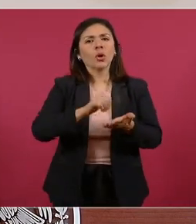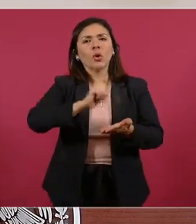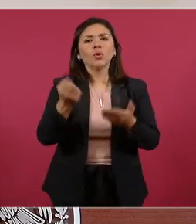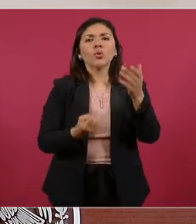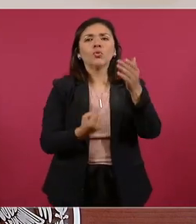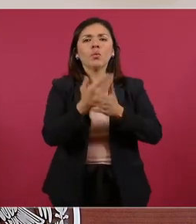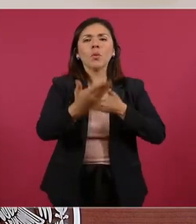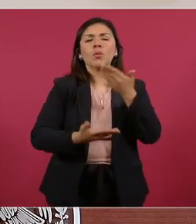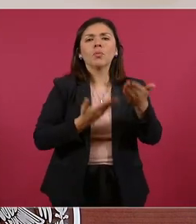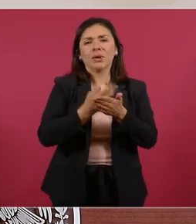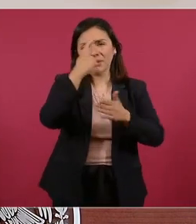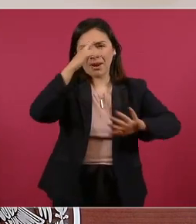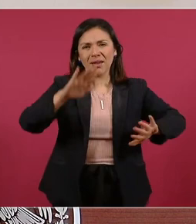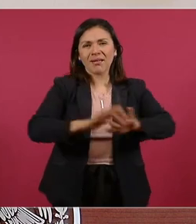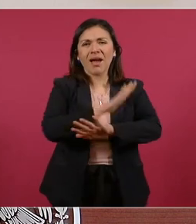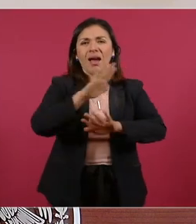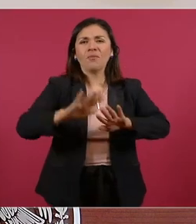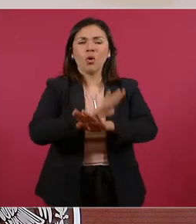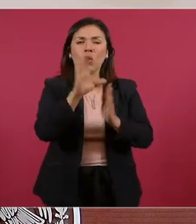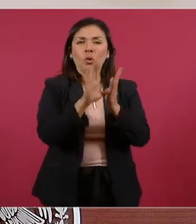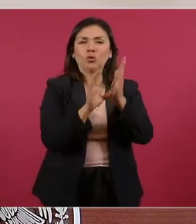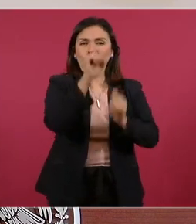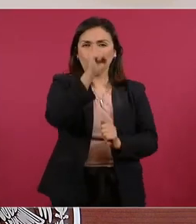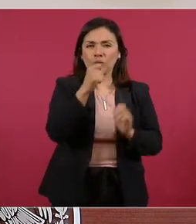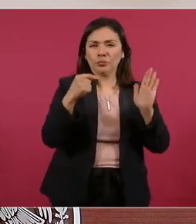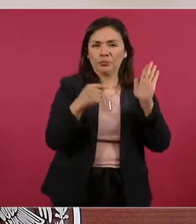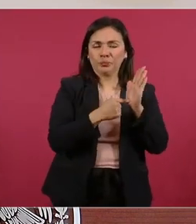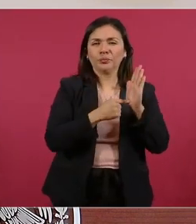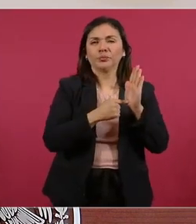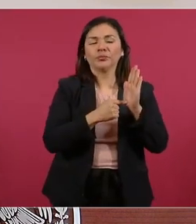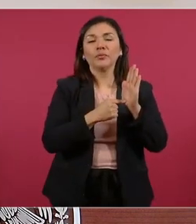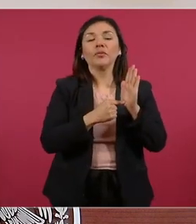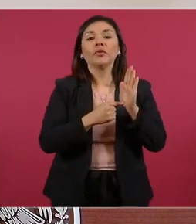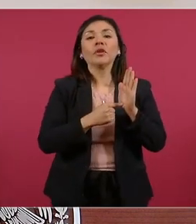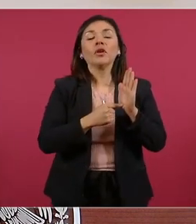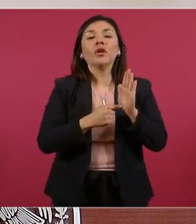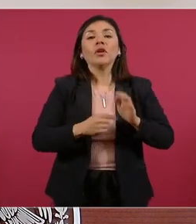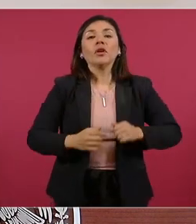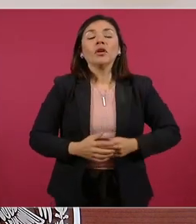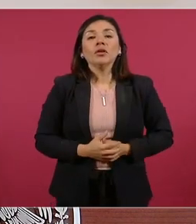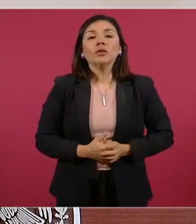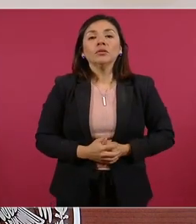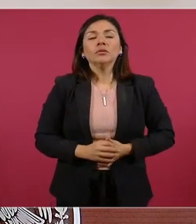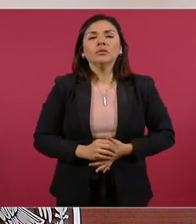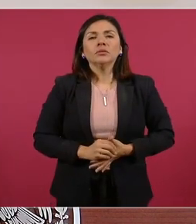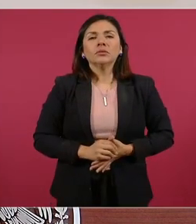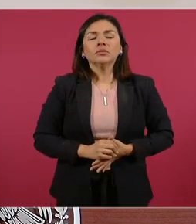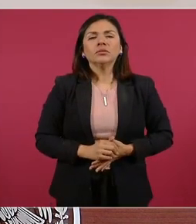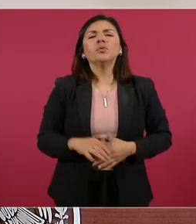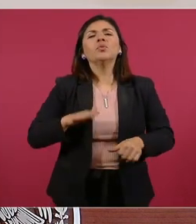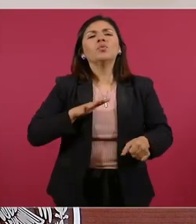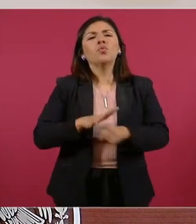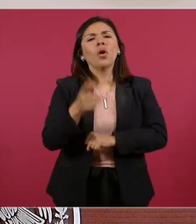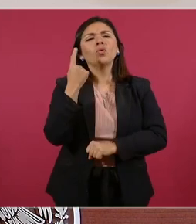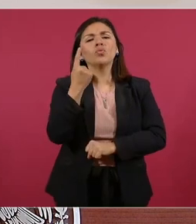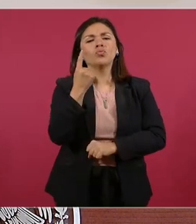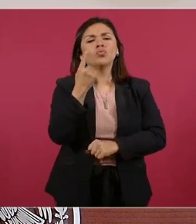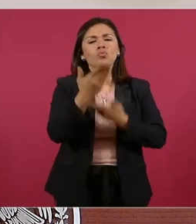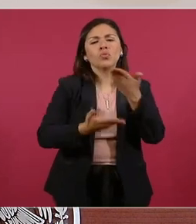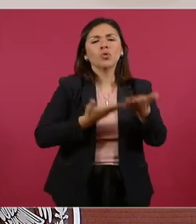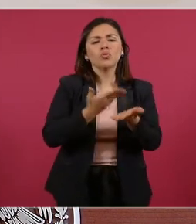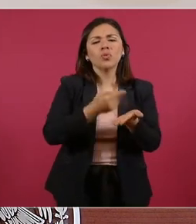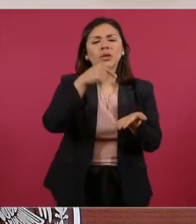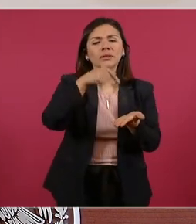de iniciativas de reformas a la Constitución Política de los Estados Unidos Mexicanos y una de estas